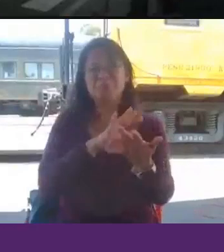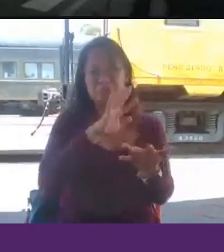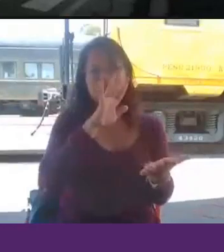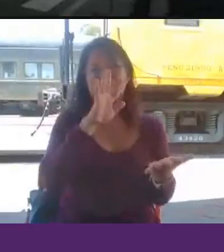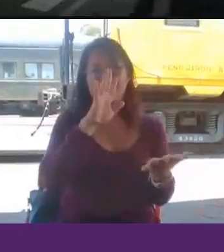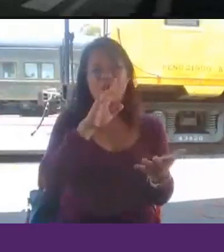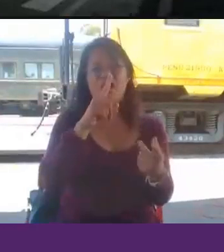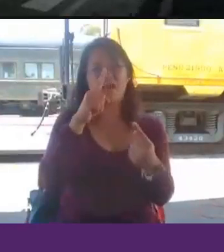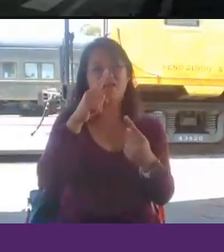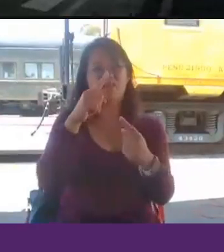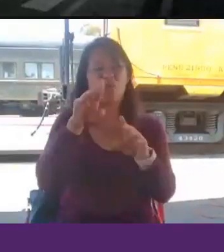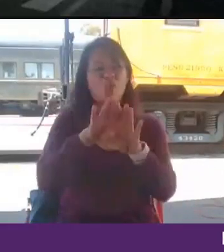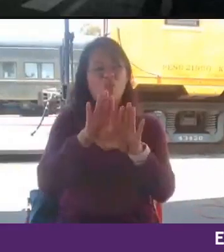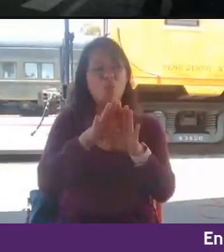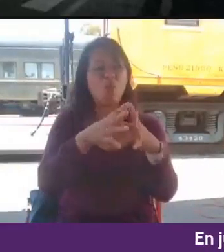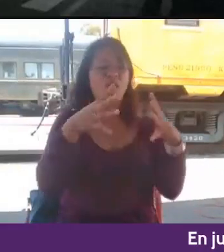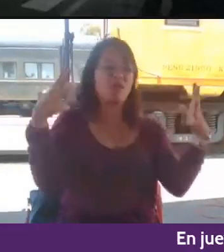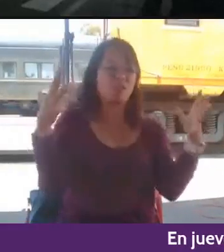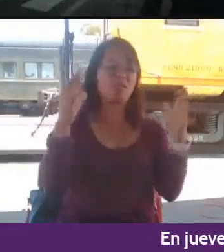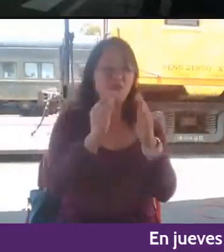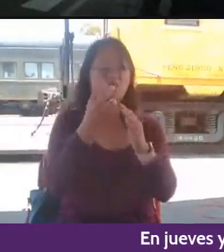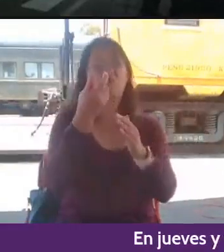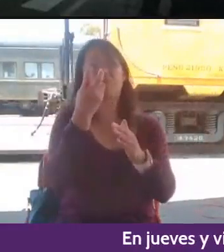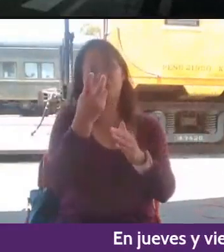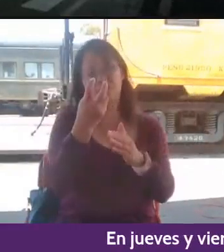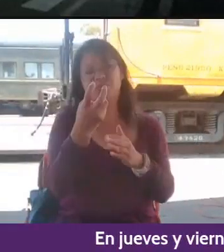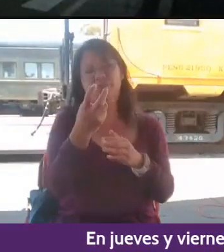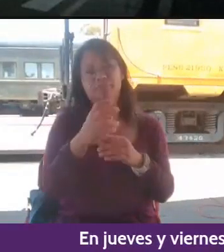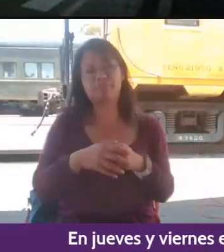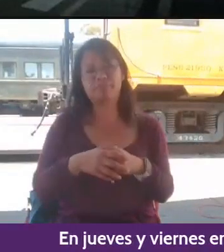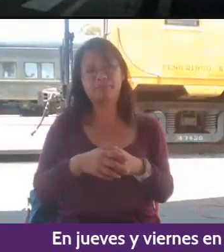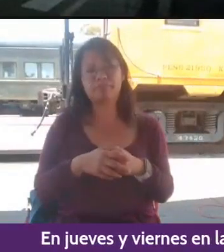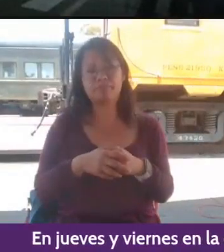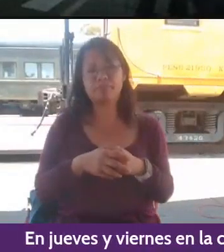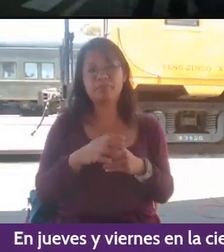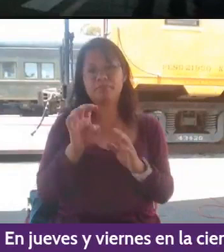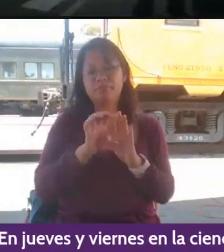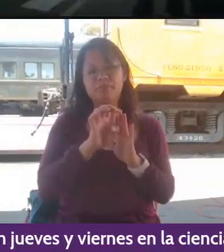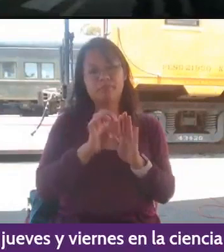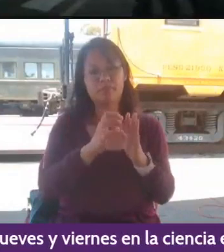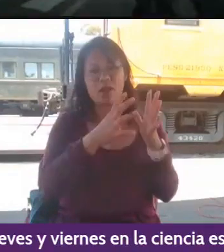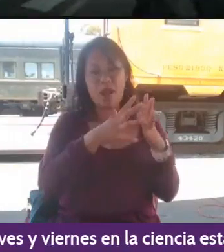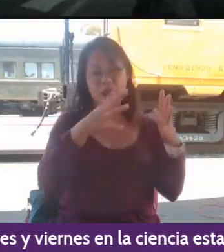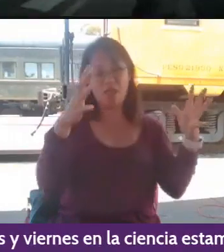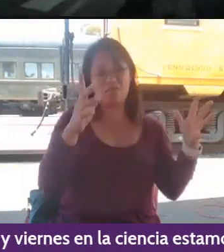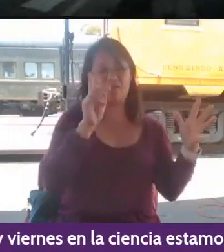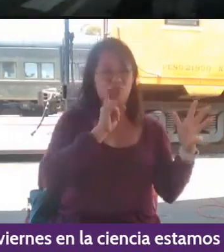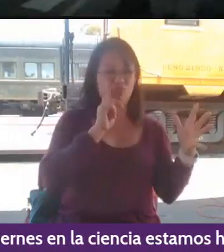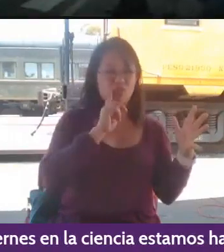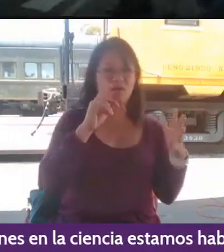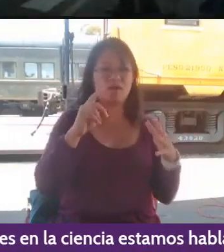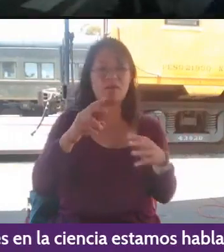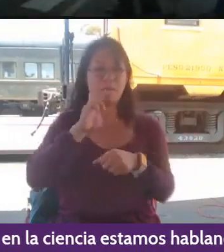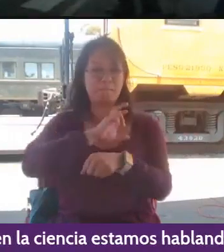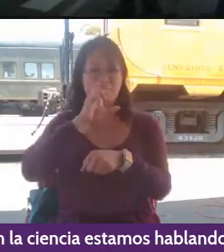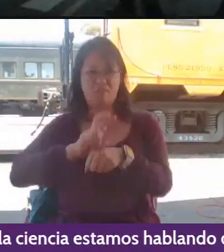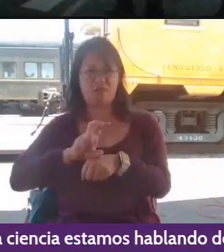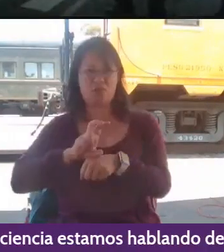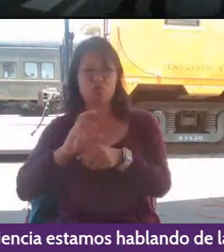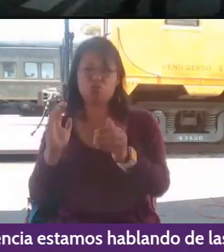ser por el tamaño, ¿sale? La mayoría de aves rapaces, la hembra entonces va a ser la grande, la poderosa, y el macho chiquito.